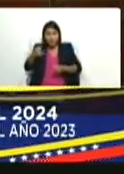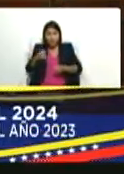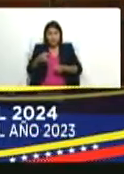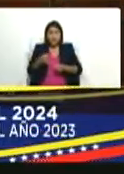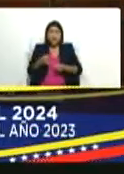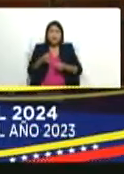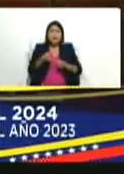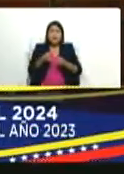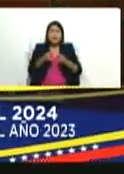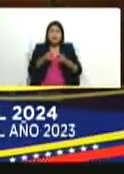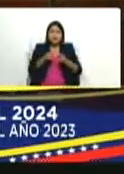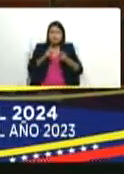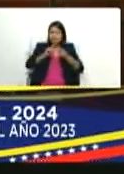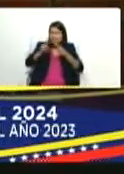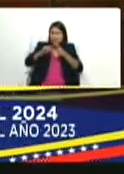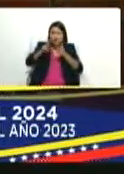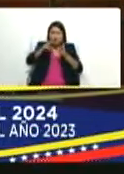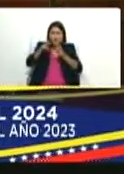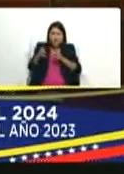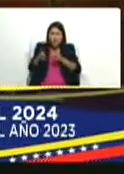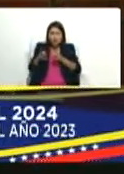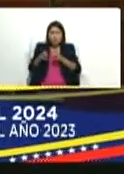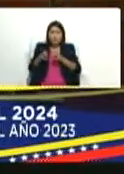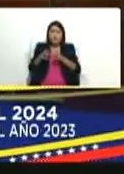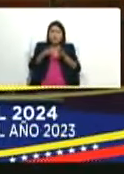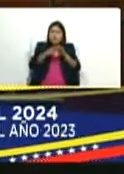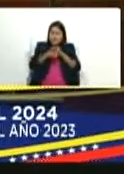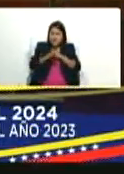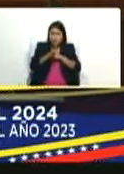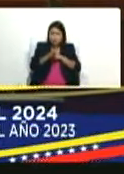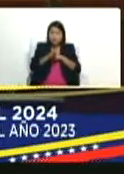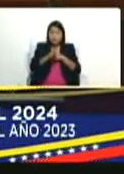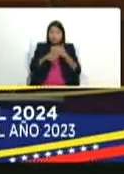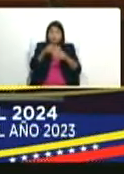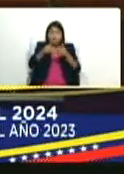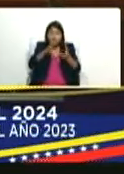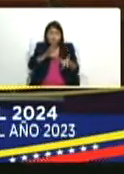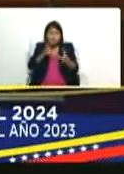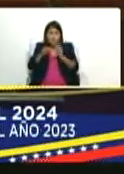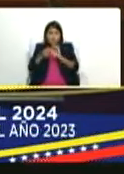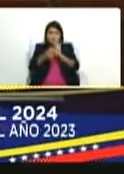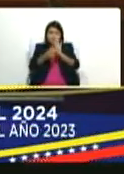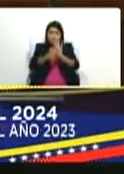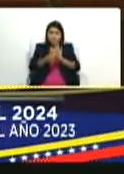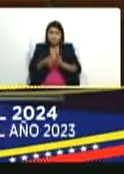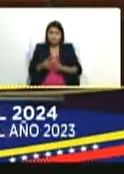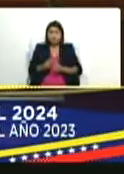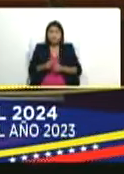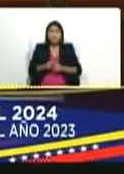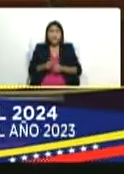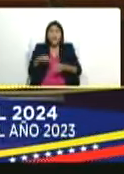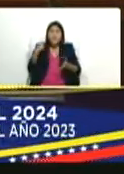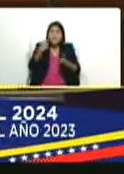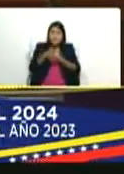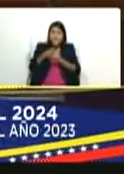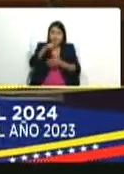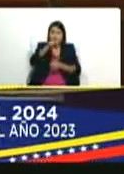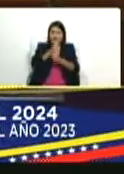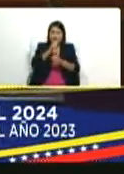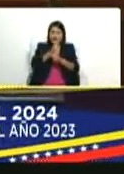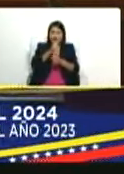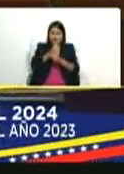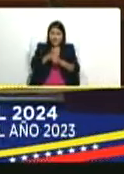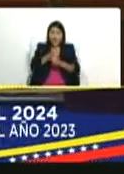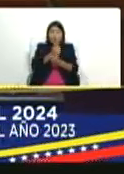realizaron ascensos, traslados, contrataciones, designaciones e ingresos. Se avanzó en la adecuación y homologación de la estructura de sueldos y salarios del personal activo,